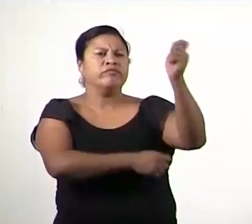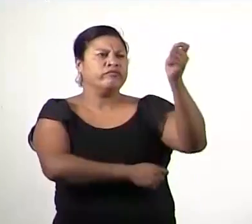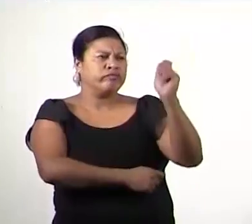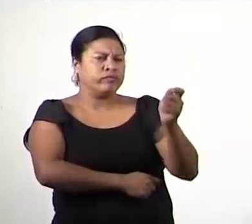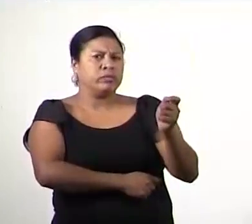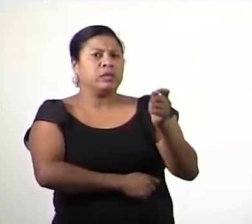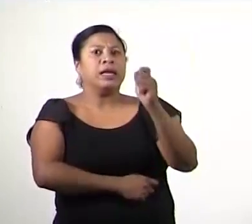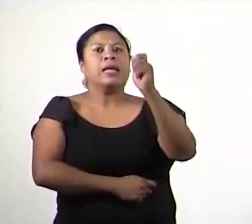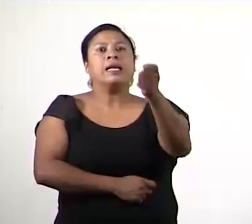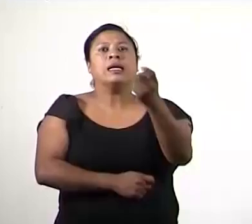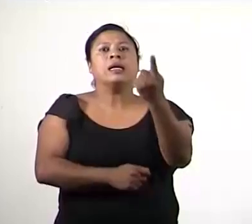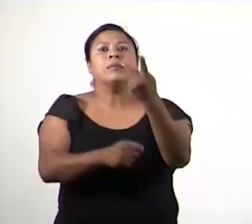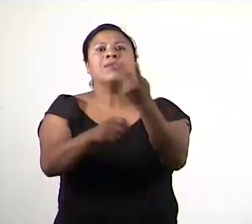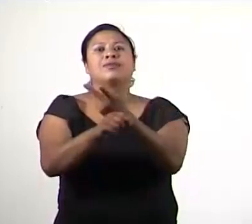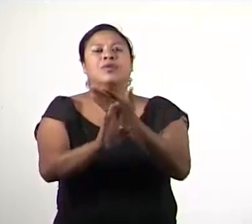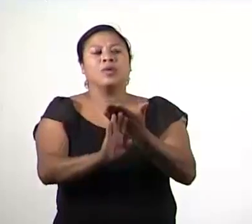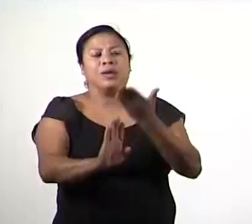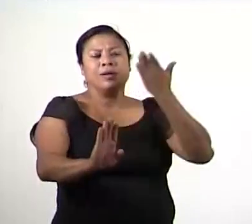los hechos